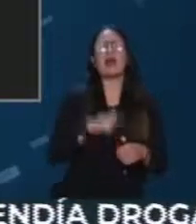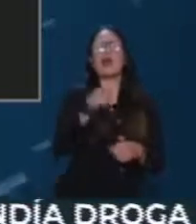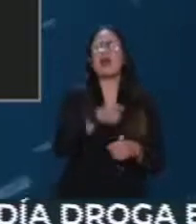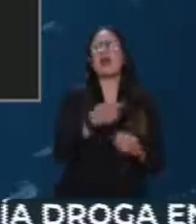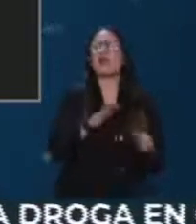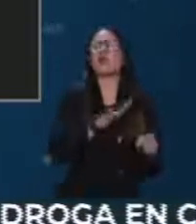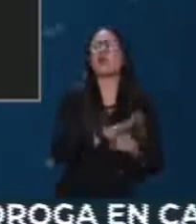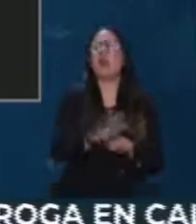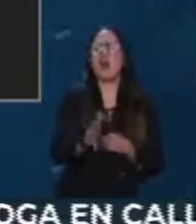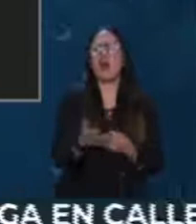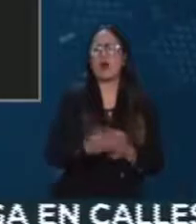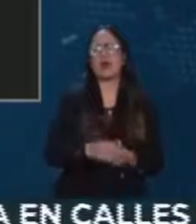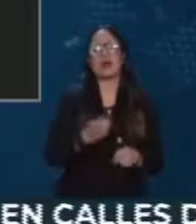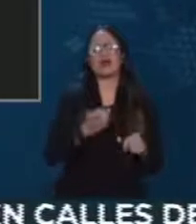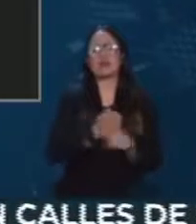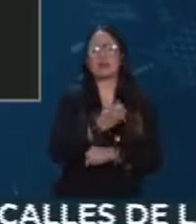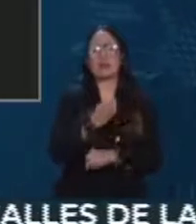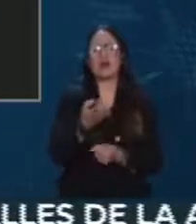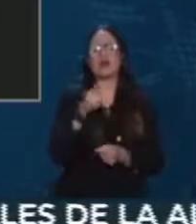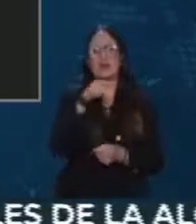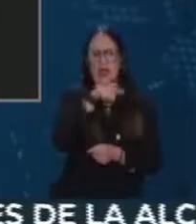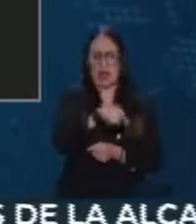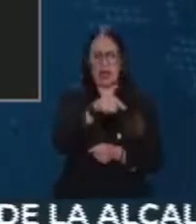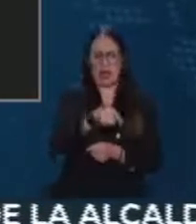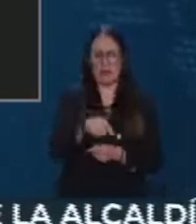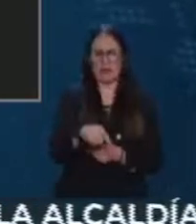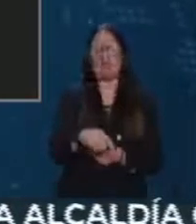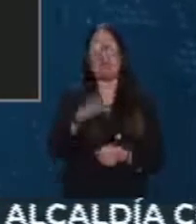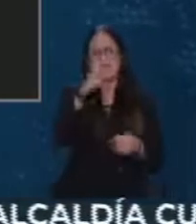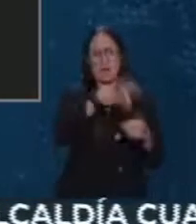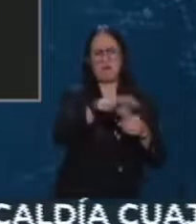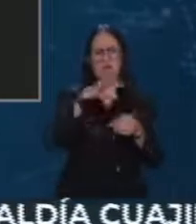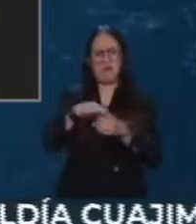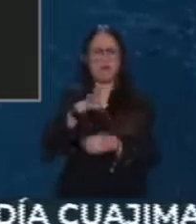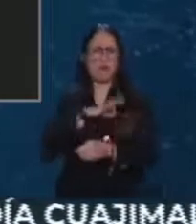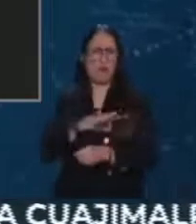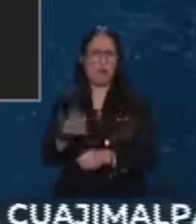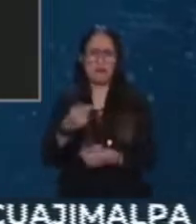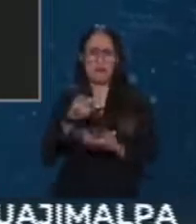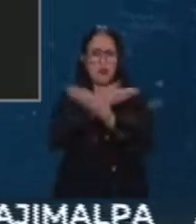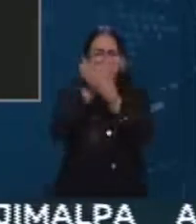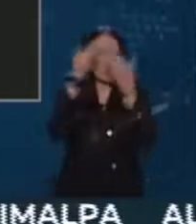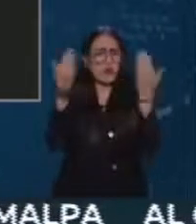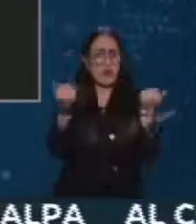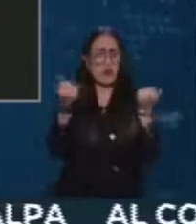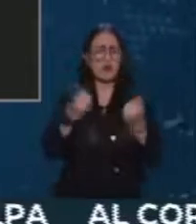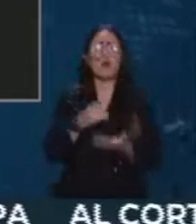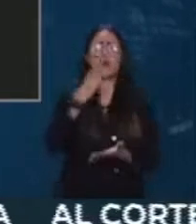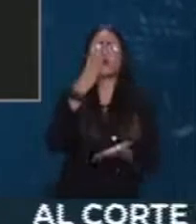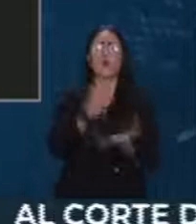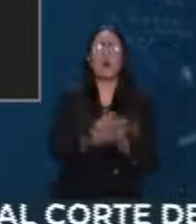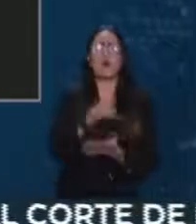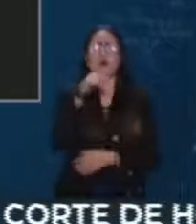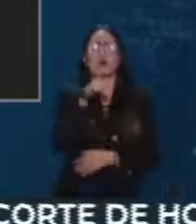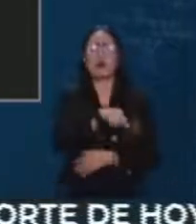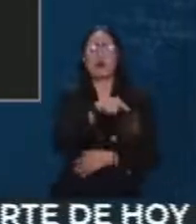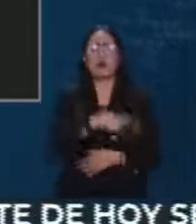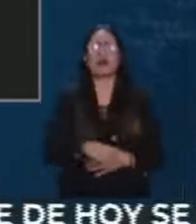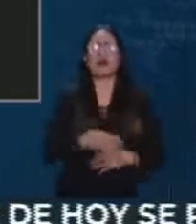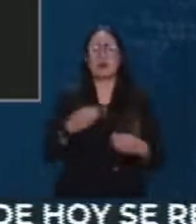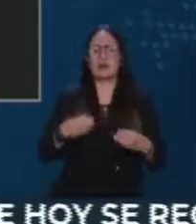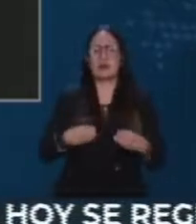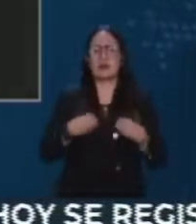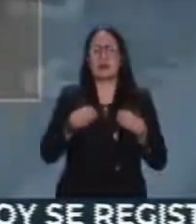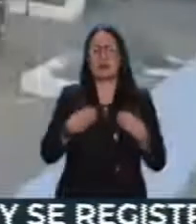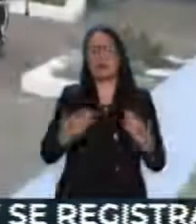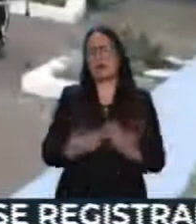ahí y cuáles eran las entidades que podían sufragar en este espacio. Solamente se les permitió a las personas que eran originarias o que